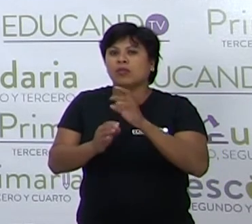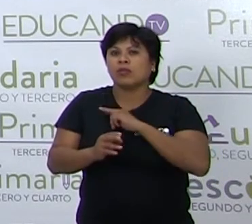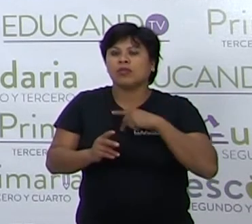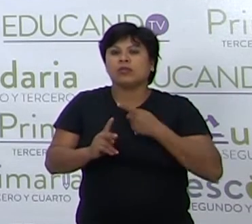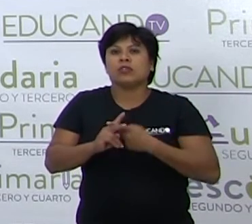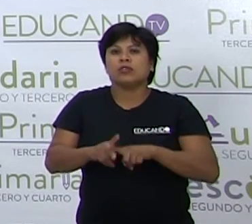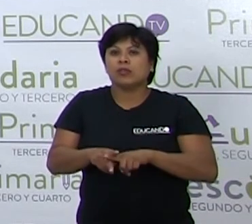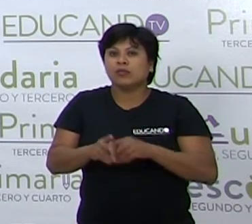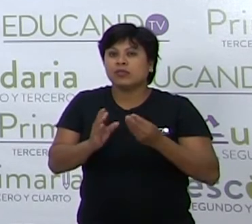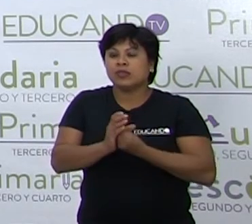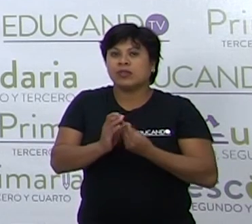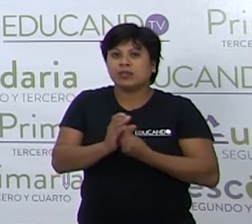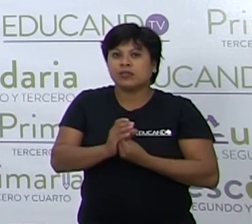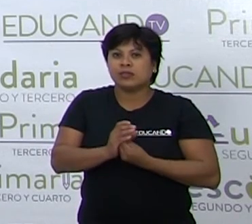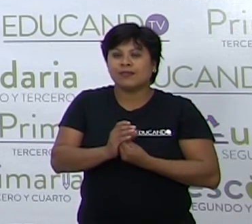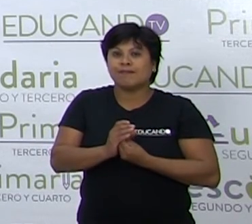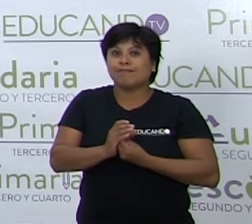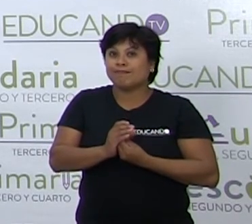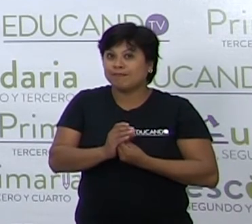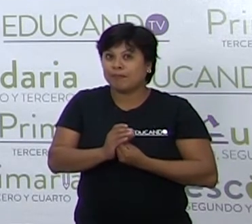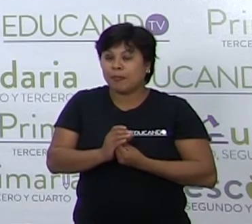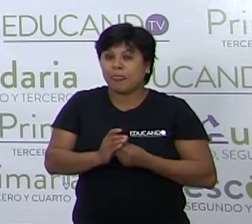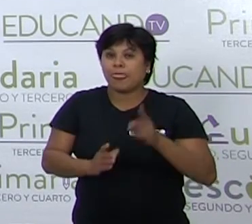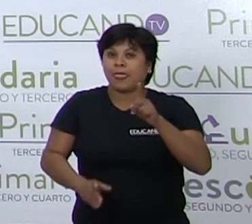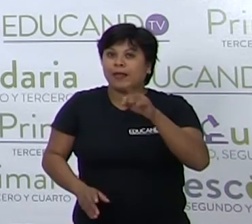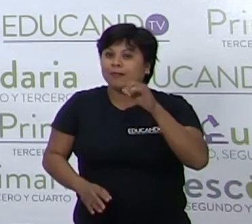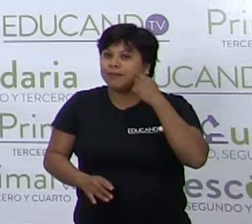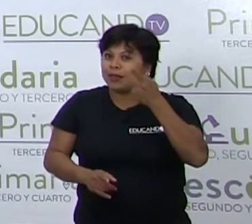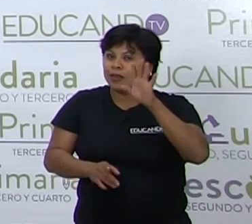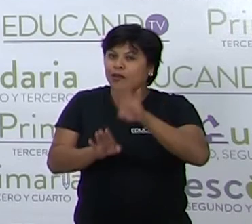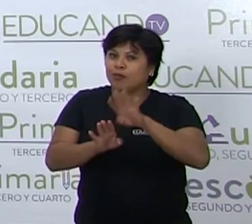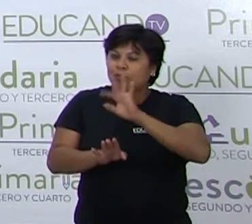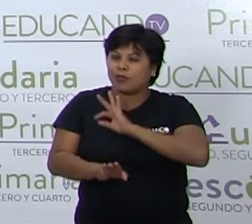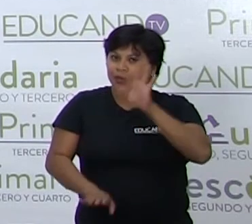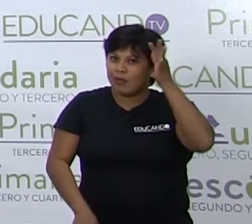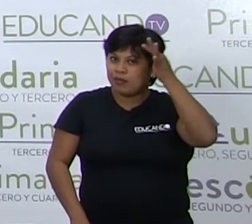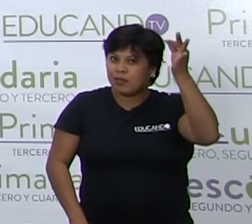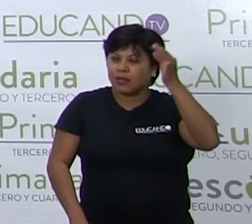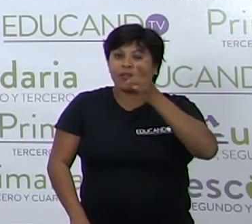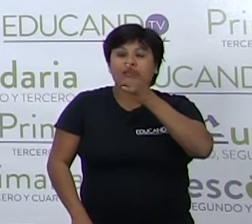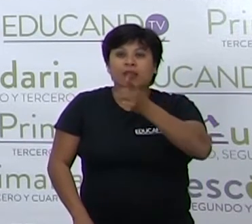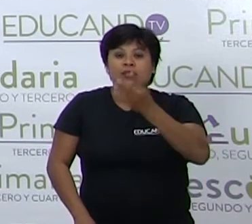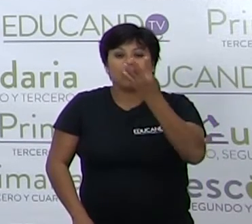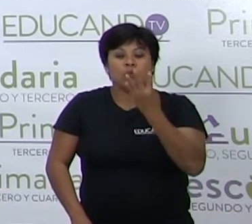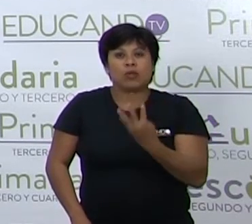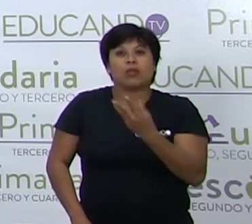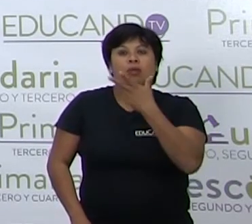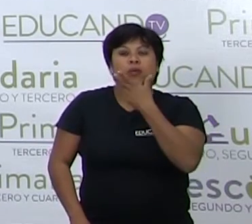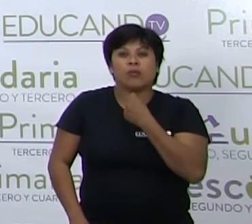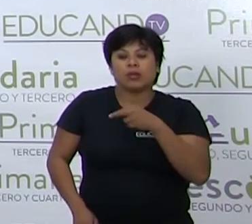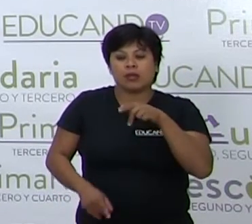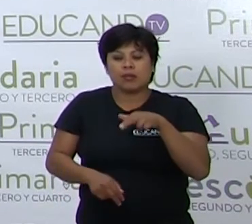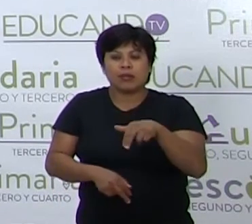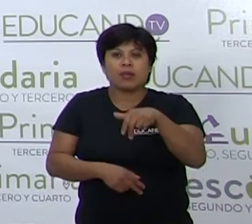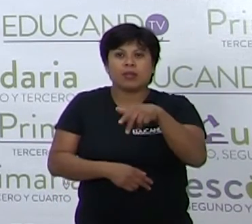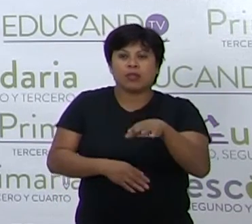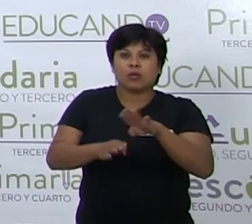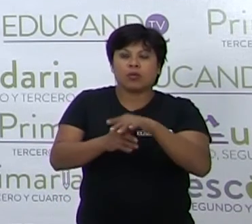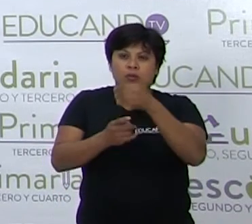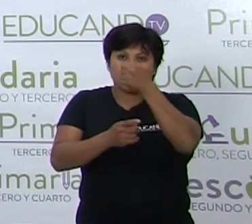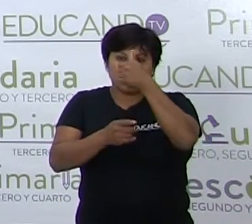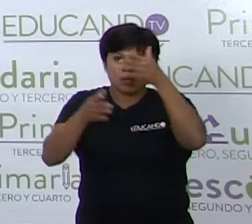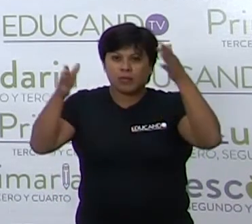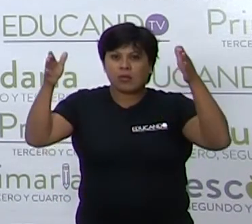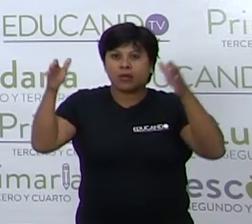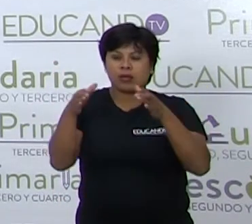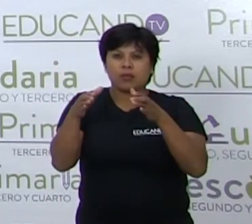iniciamos la clase? Te puse un acertijo que decía que iban cuatro hombres caminando con un paraguas